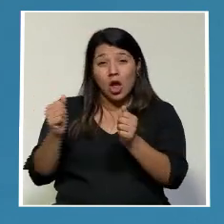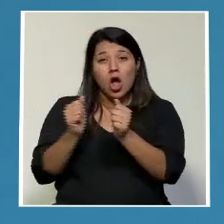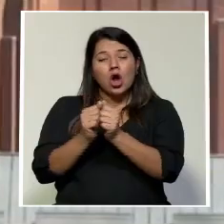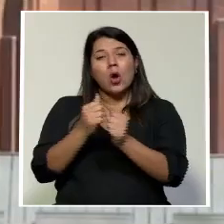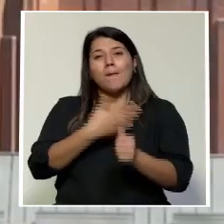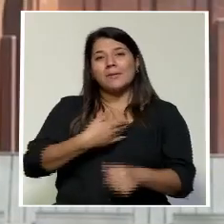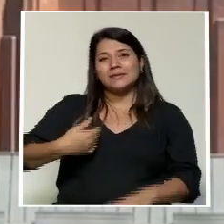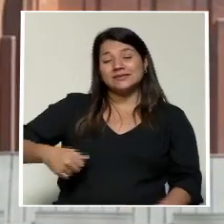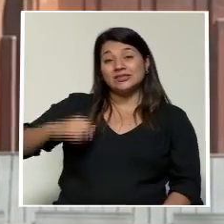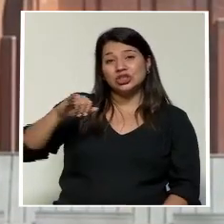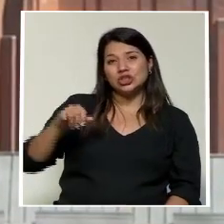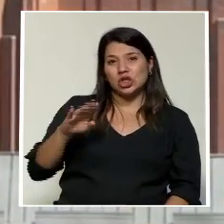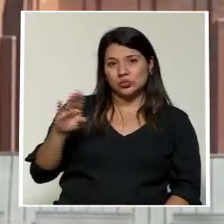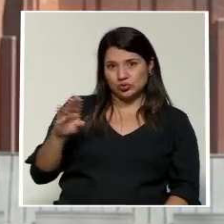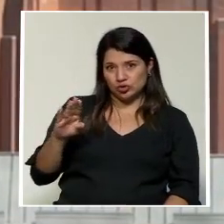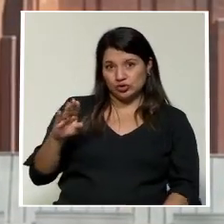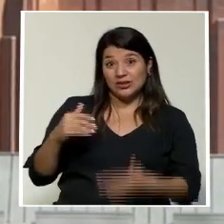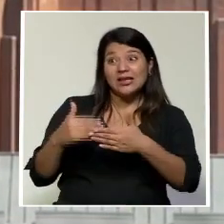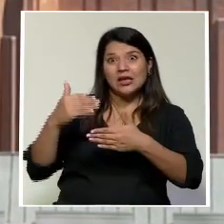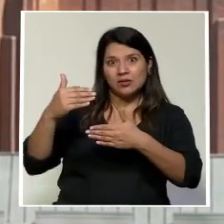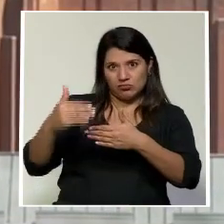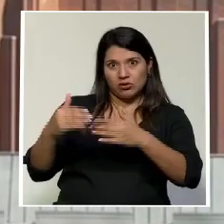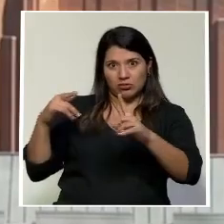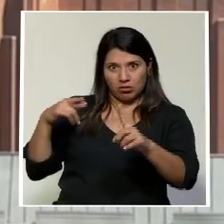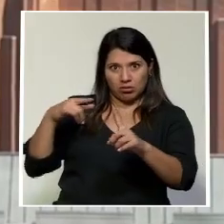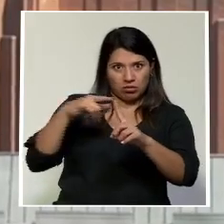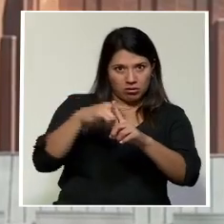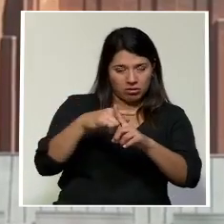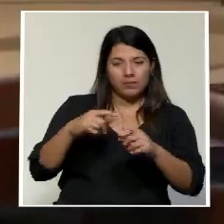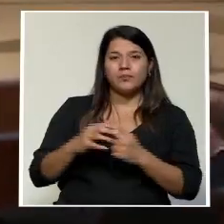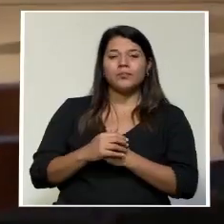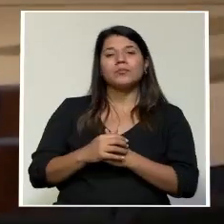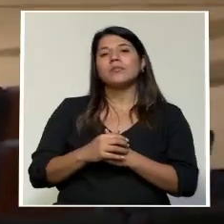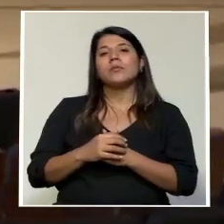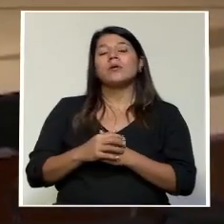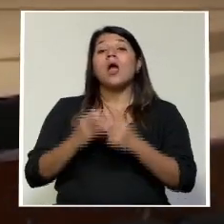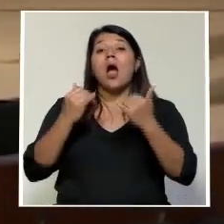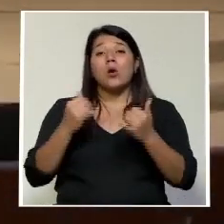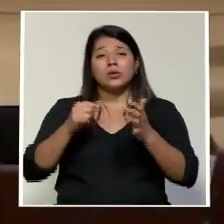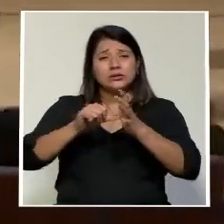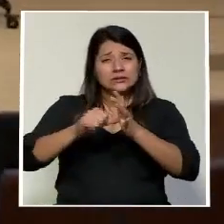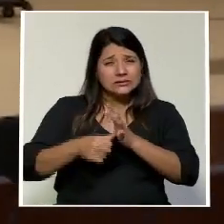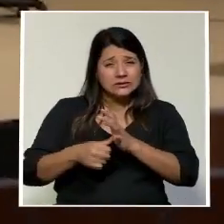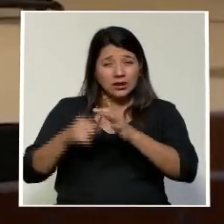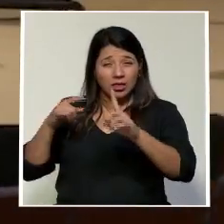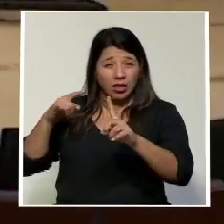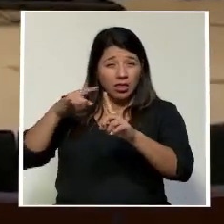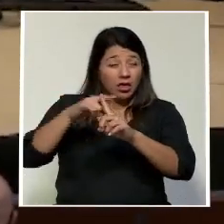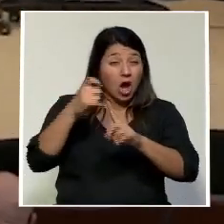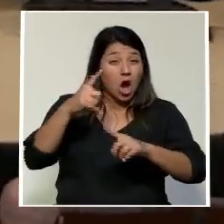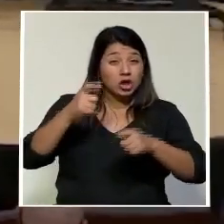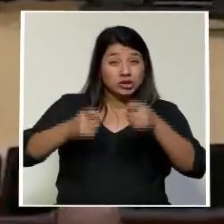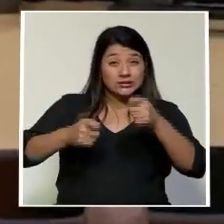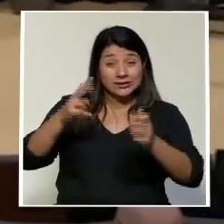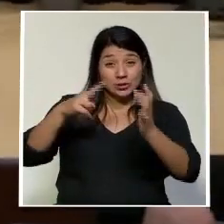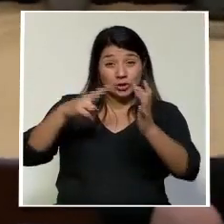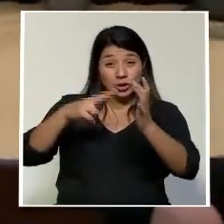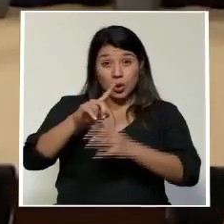atentados de hace 20 años el secretario de Estado Anthony Blinken destacó que los ataques del 11 de septiembre de 2001